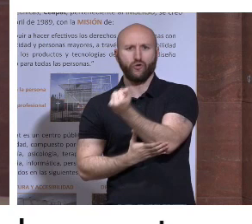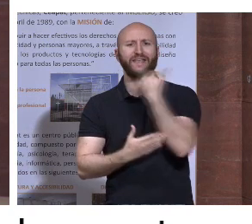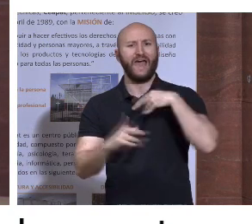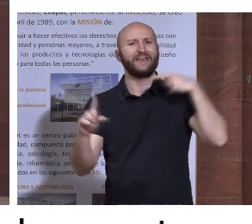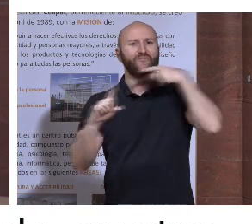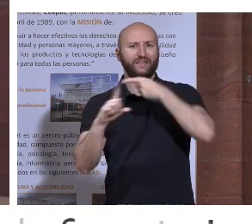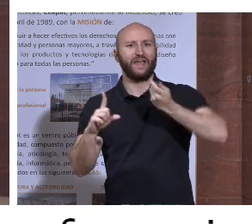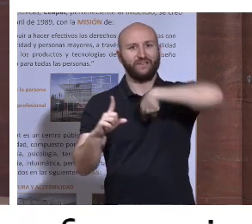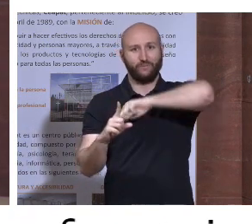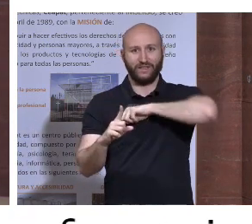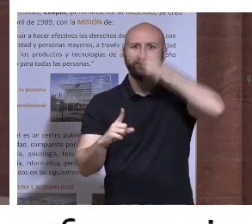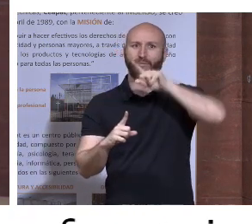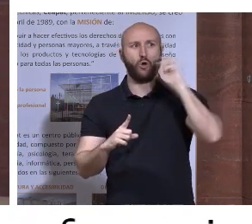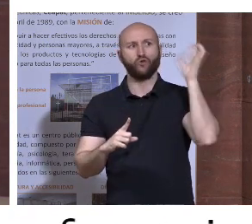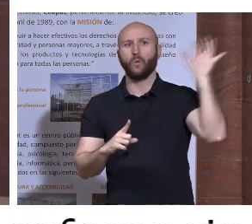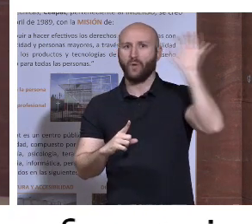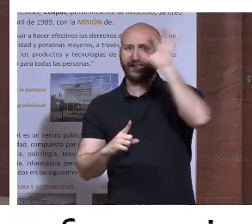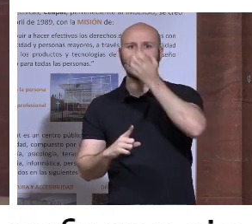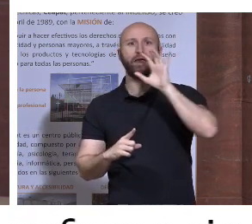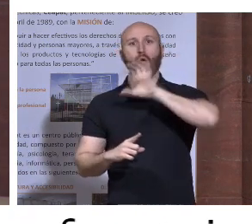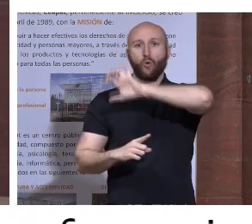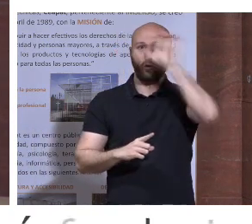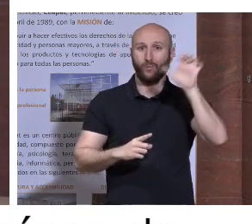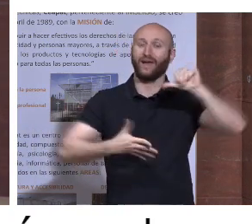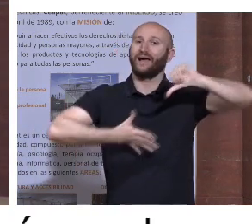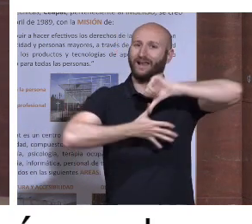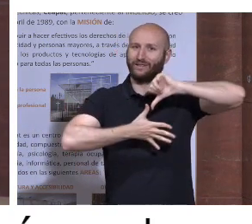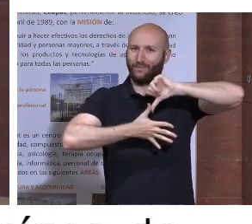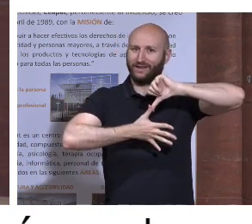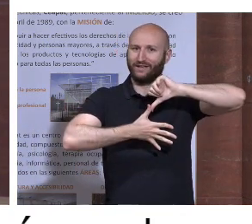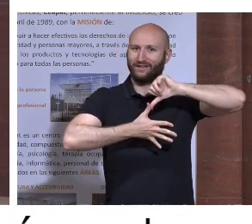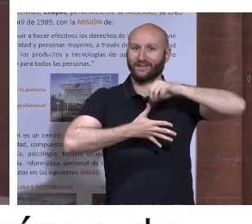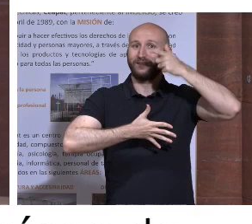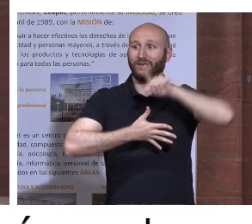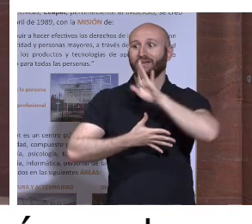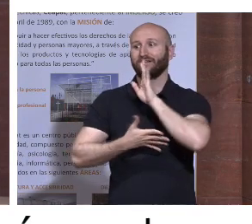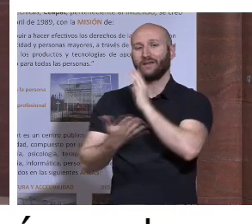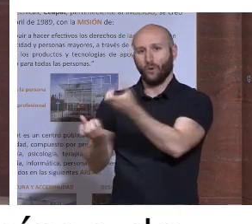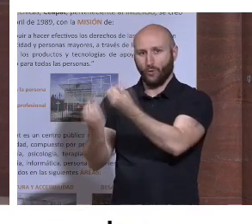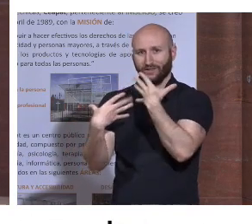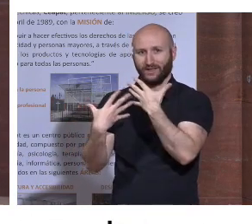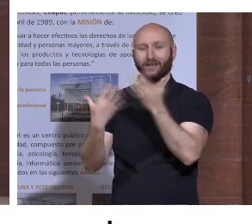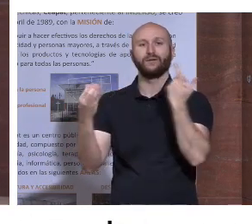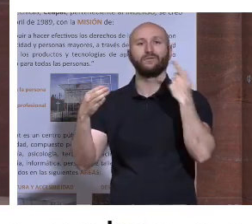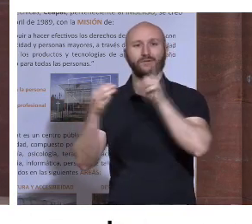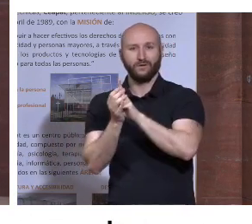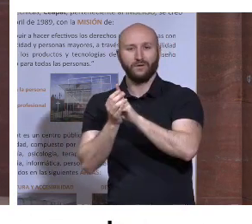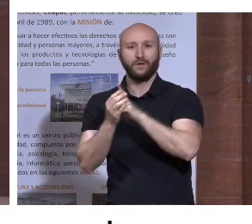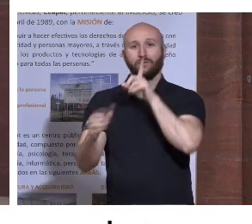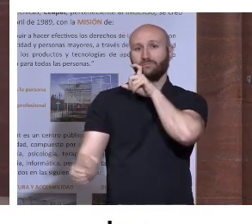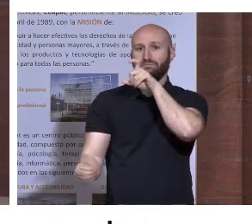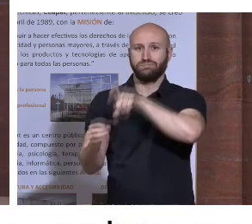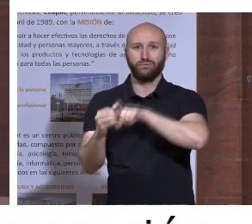España y también en otros países de Europa y de Latinoamérica, como antes nos comentaba la inclusión o la incorporación de la